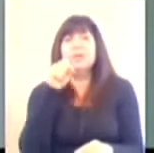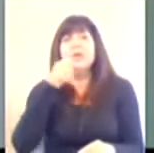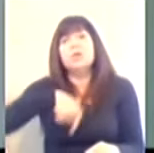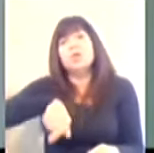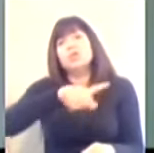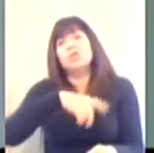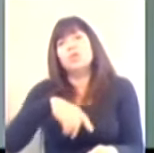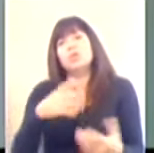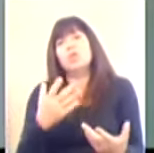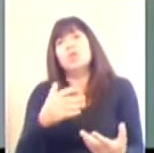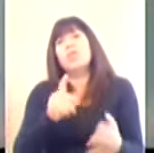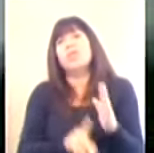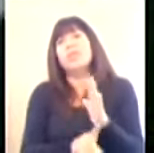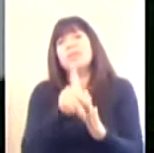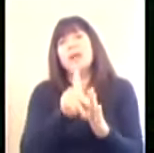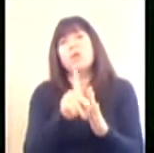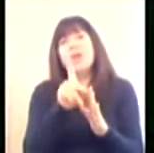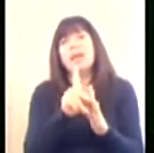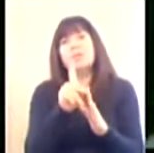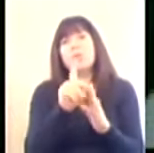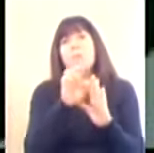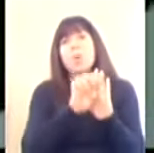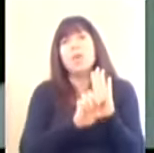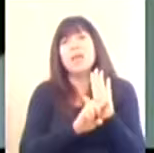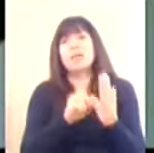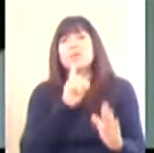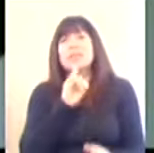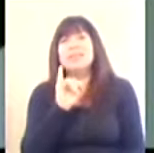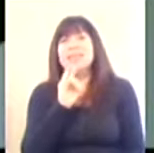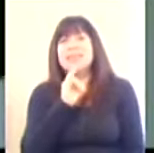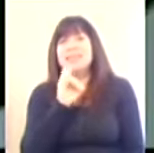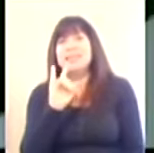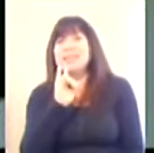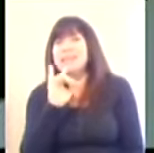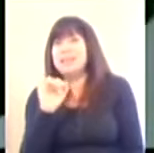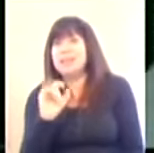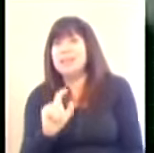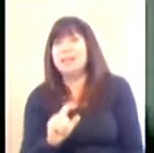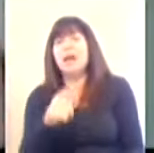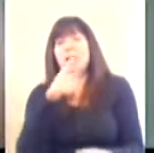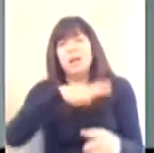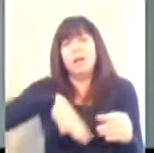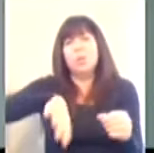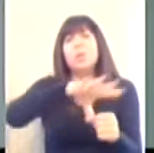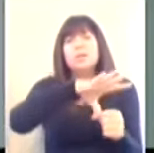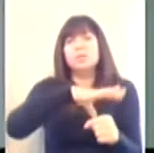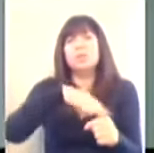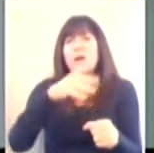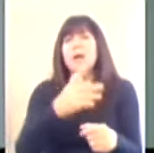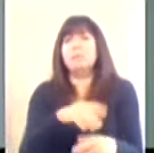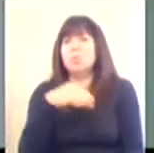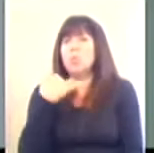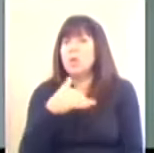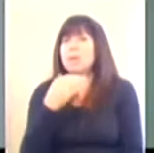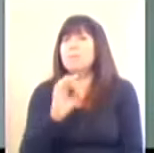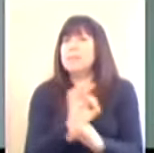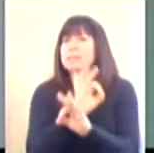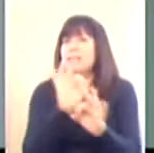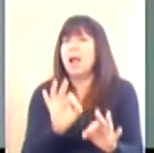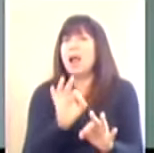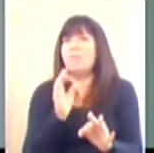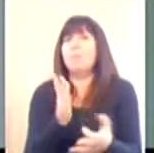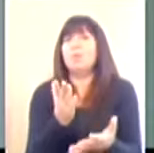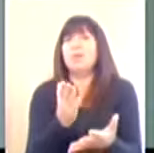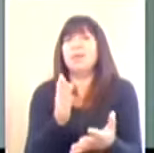un proyecto en Tiltil, un proyecto con unos campamentos que se encontraban en Tiltil, que además es una zona muy particular desde el punto de vista